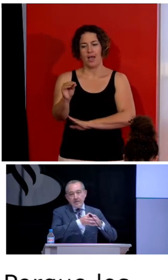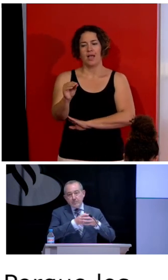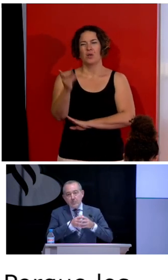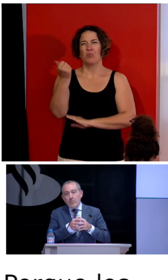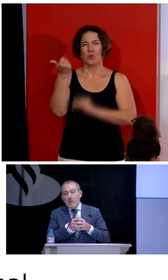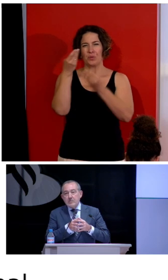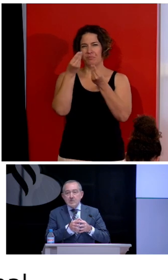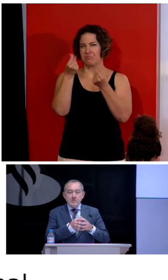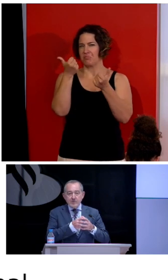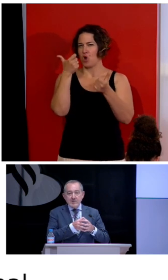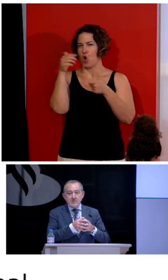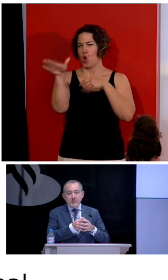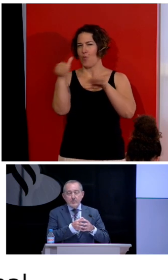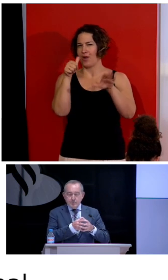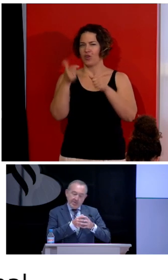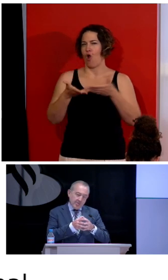difuminan